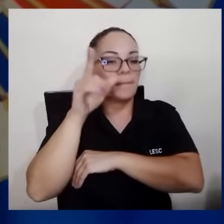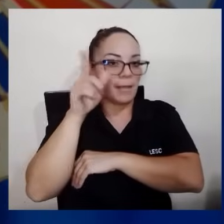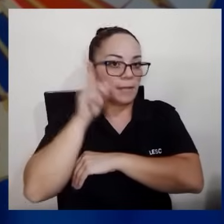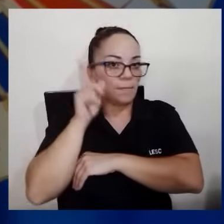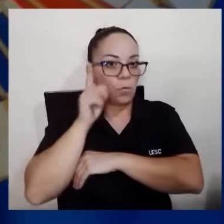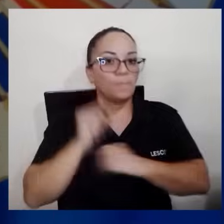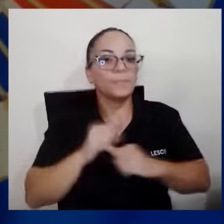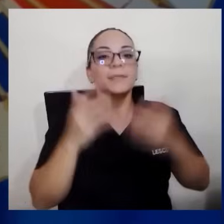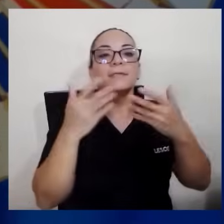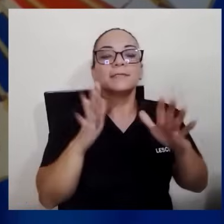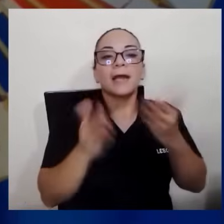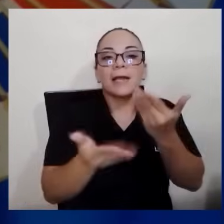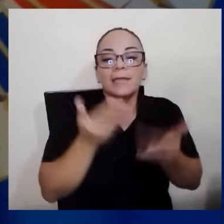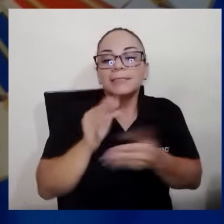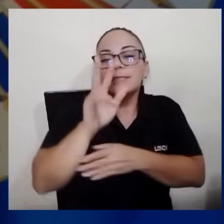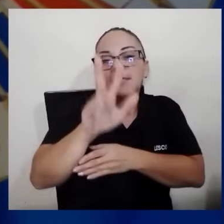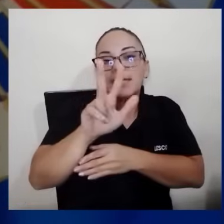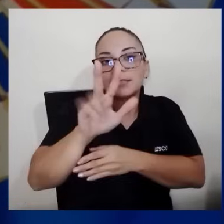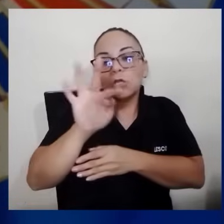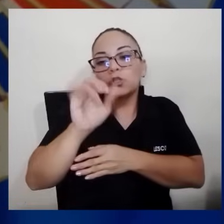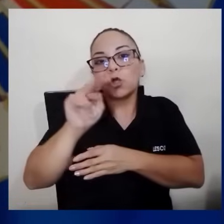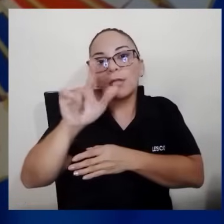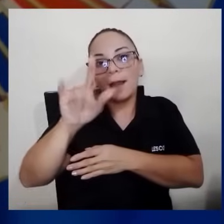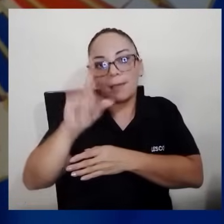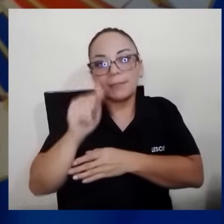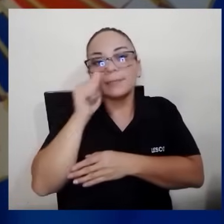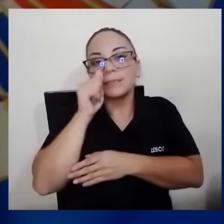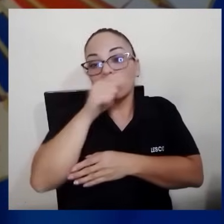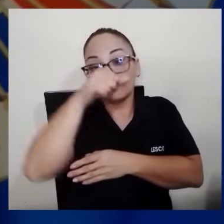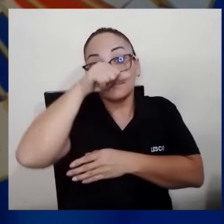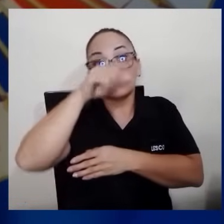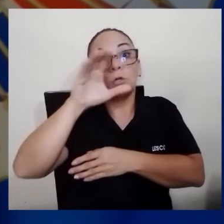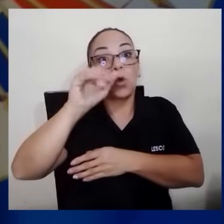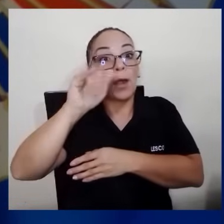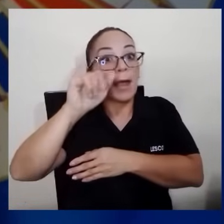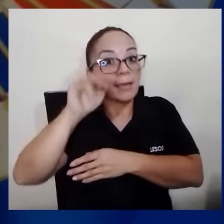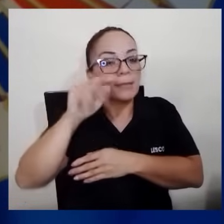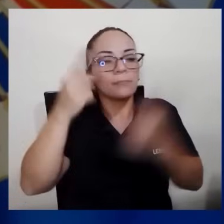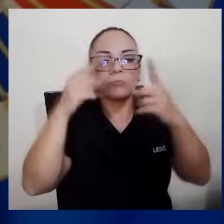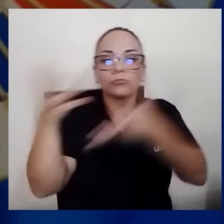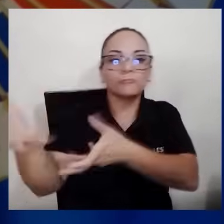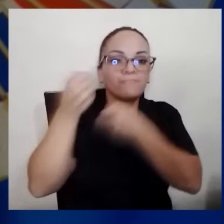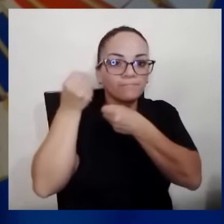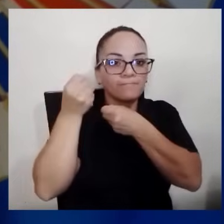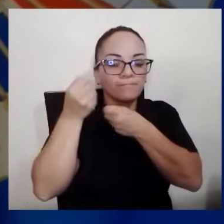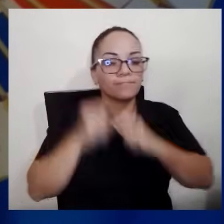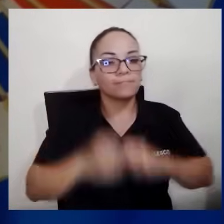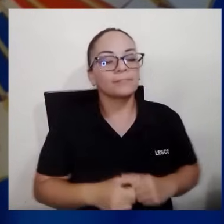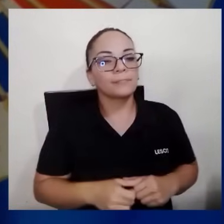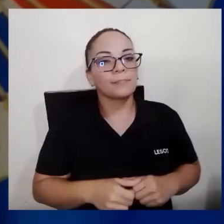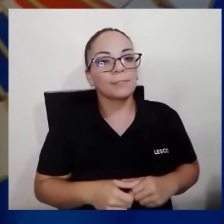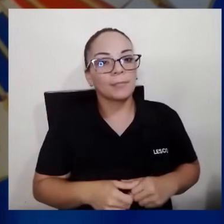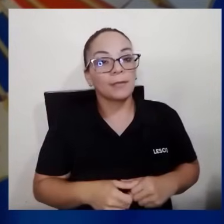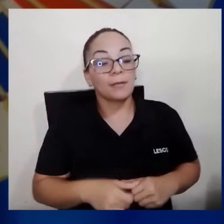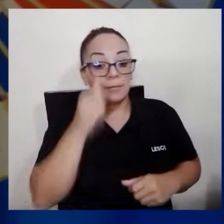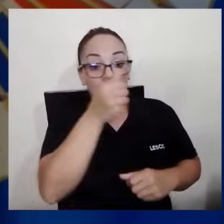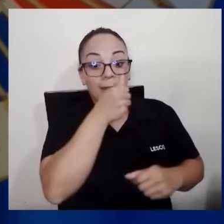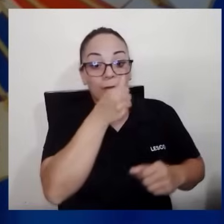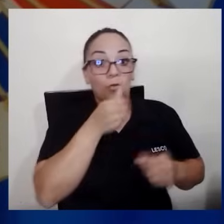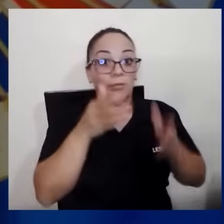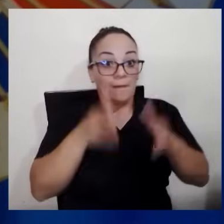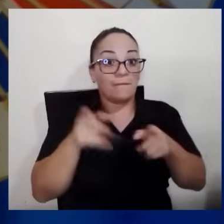3 toneladas de cocaína que los narcotraficantes